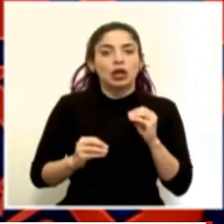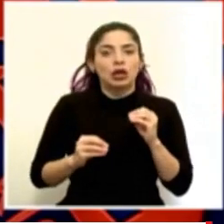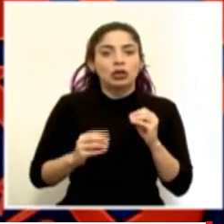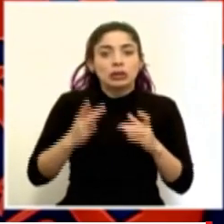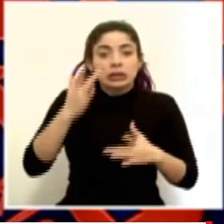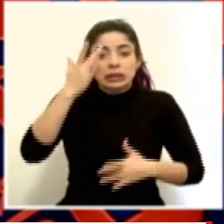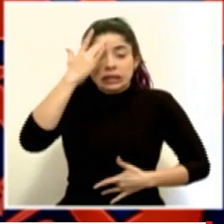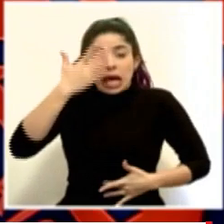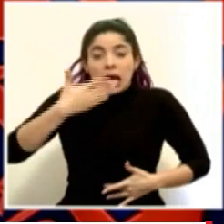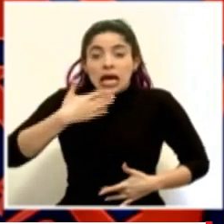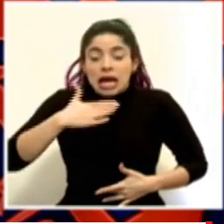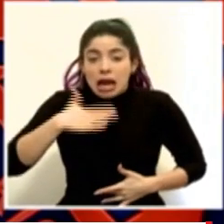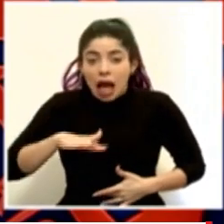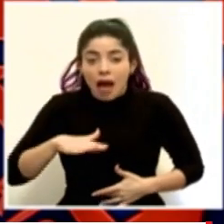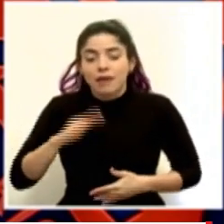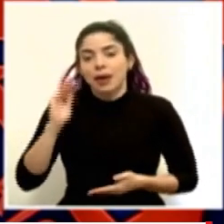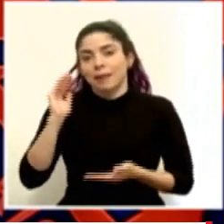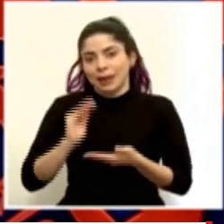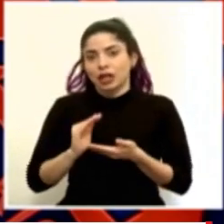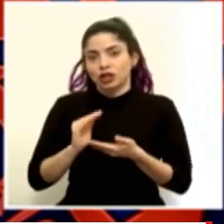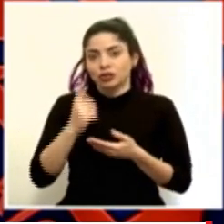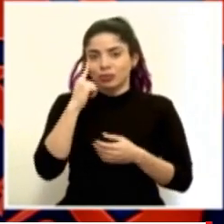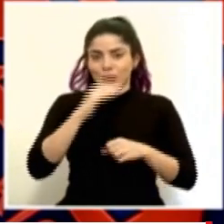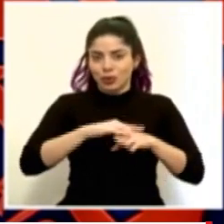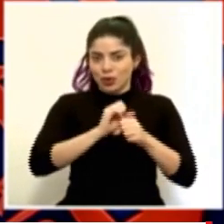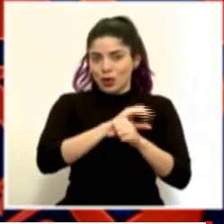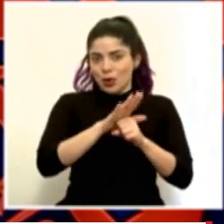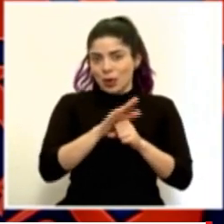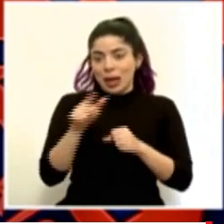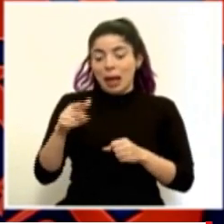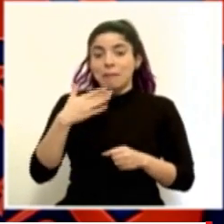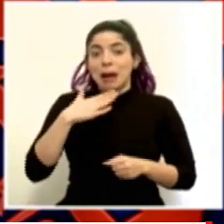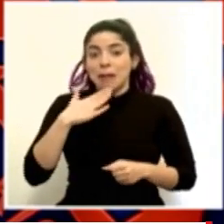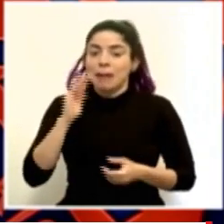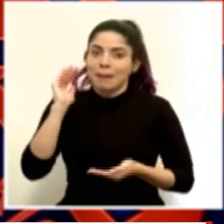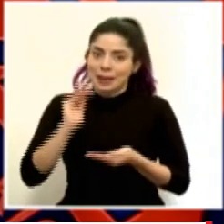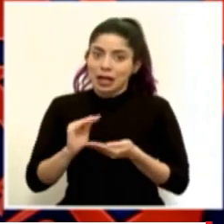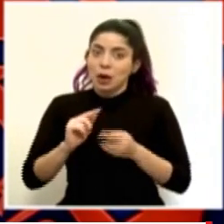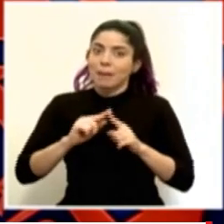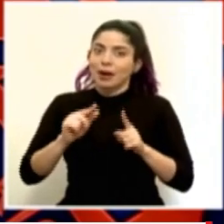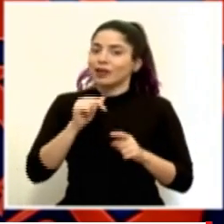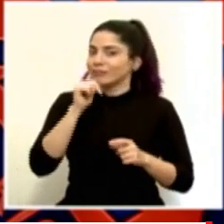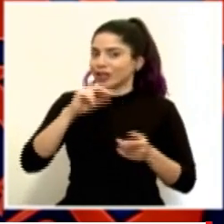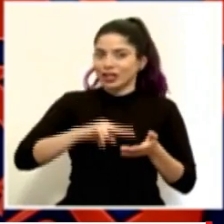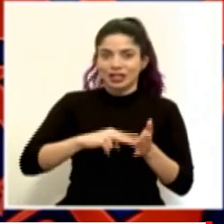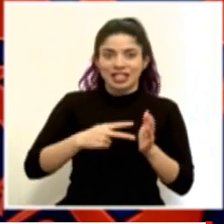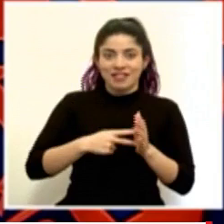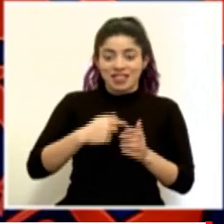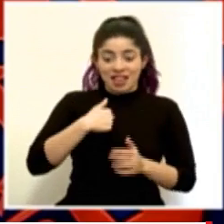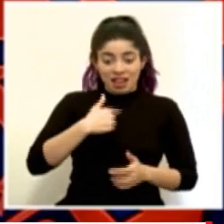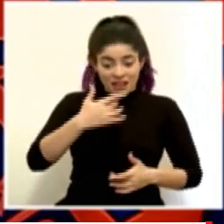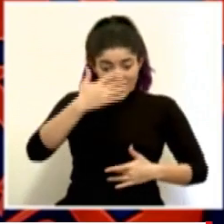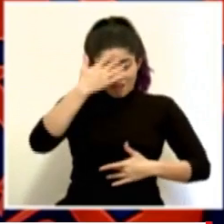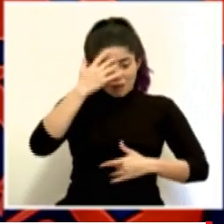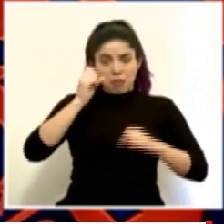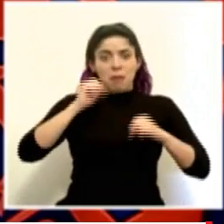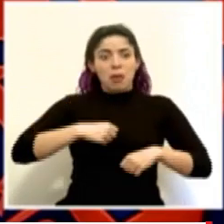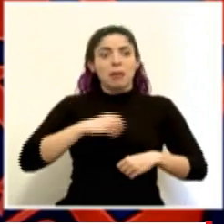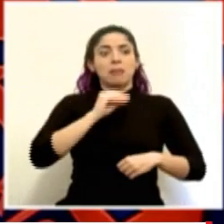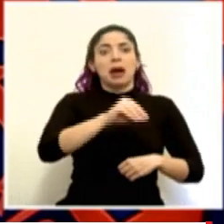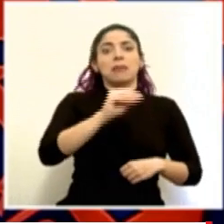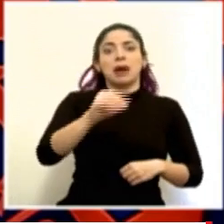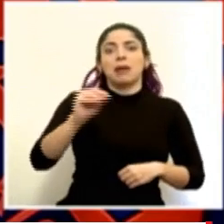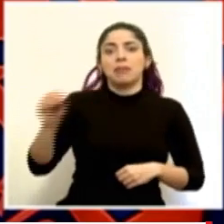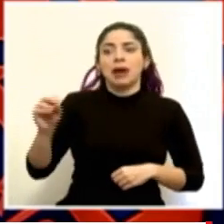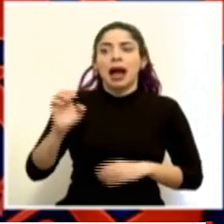por una enfermedad COVID-19, pero eso no quiere decir que no vayan a contagiar a otros seres